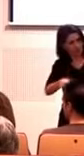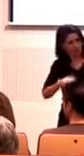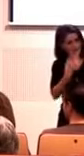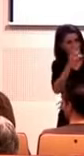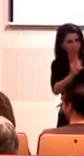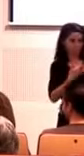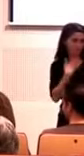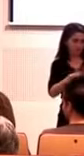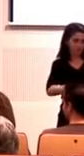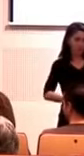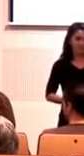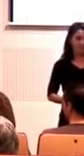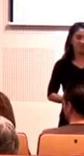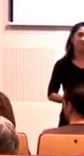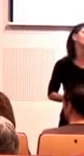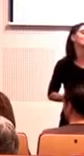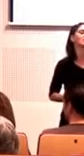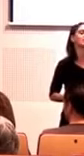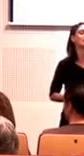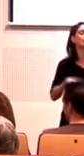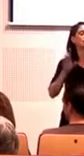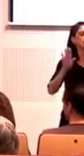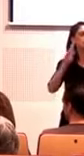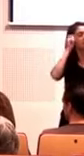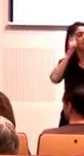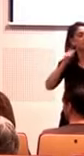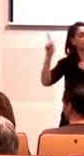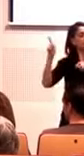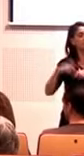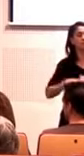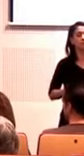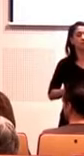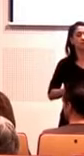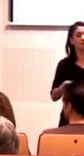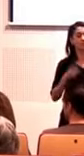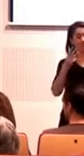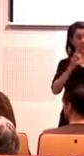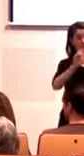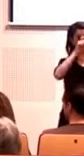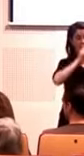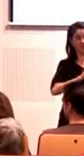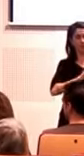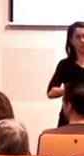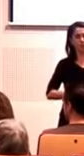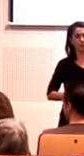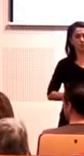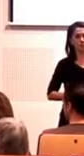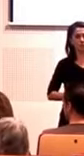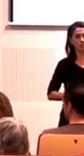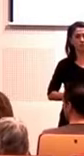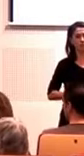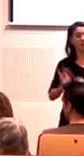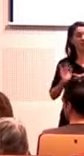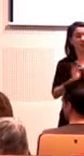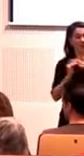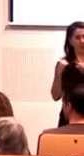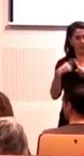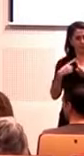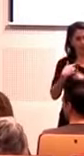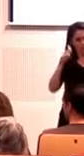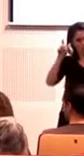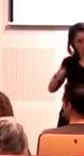claro. Pero imaginaos, tener 30 años, tener relaciones sexuales con la persona que tú